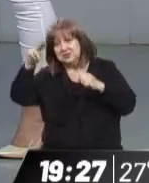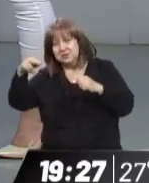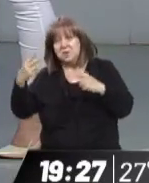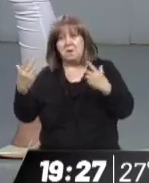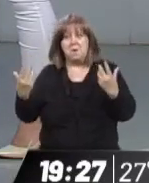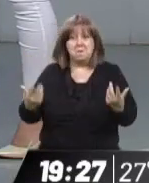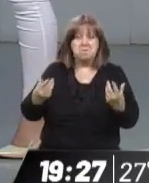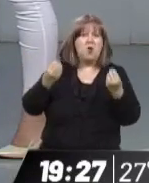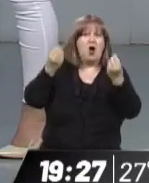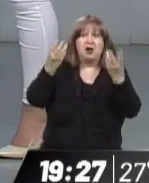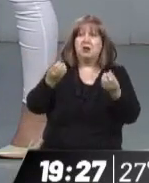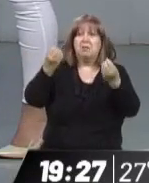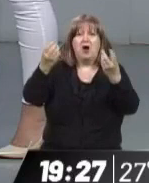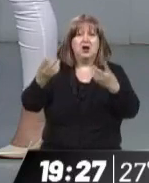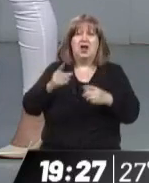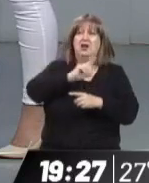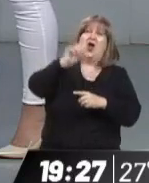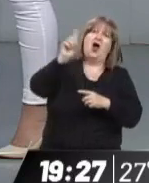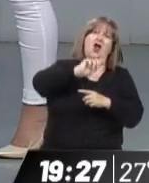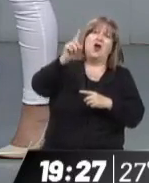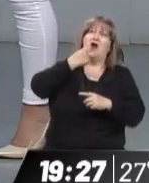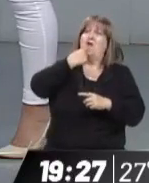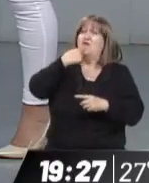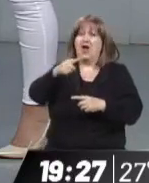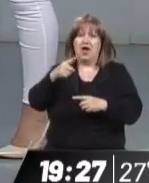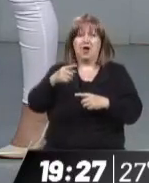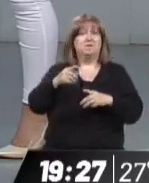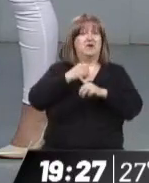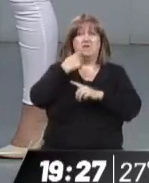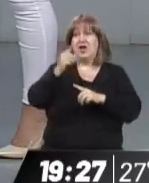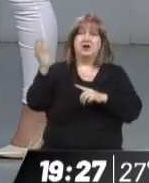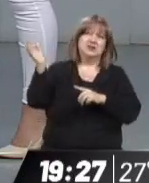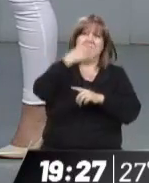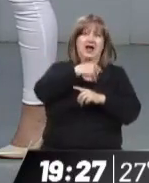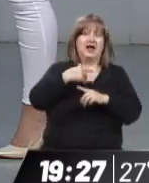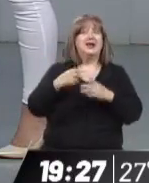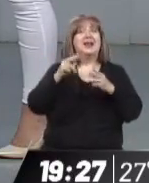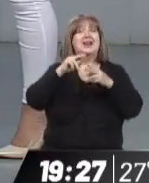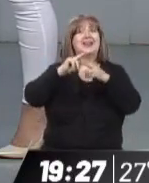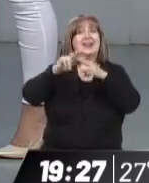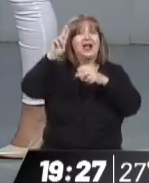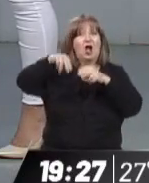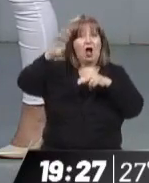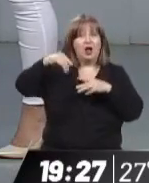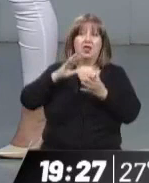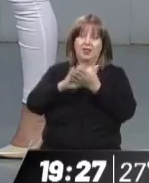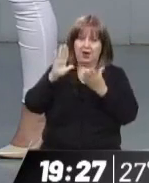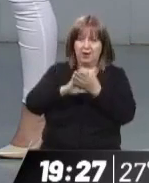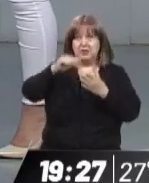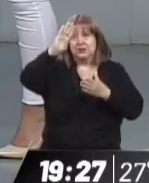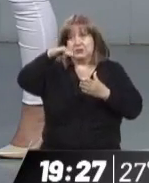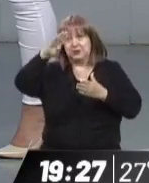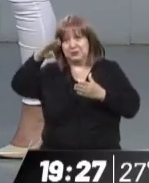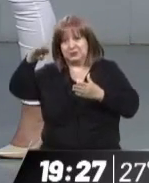no cayó muy bien, hubo repudio por varios sectores y bueno, hasta que finalmente se vuelve al estilo normal original, que es el